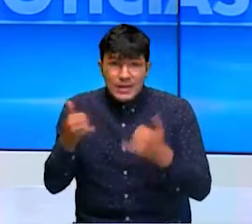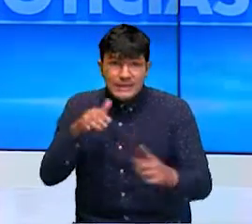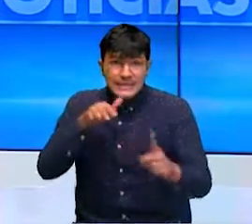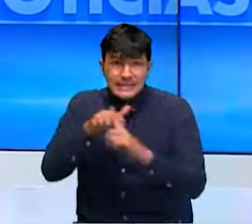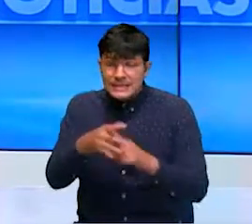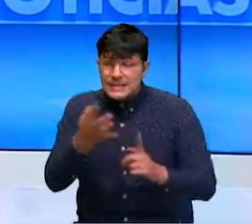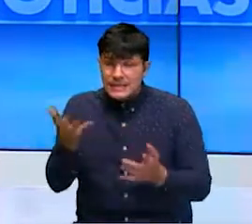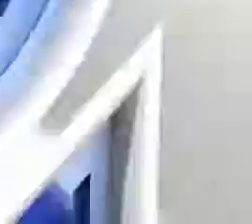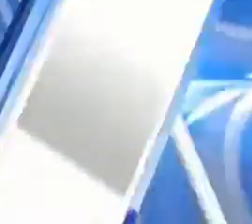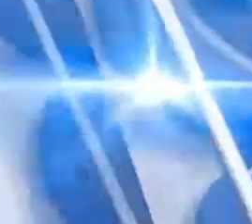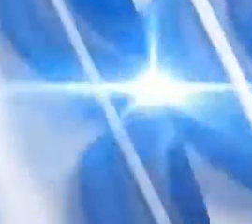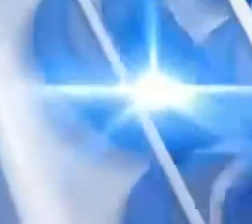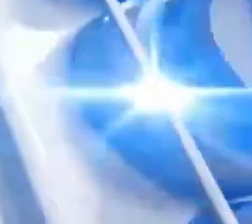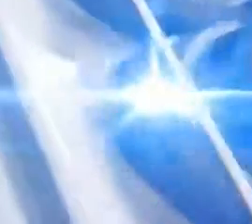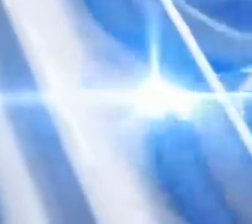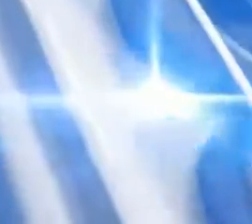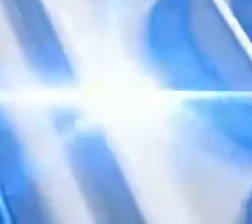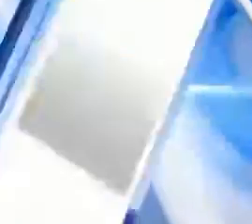sobre esta situación.